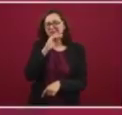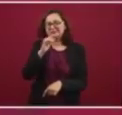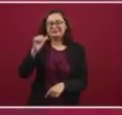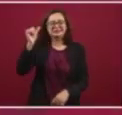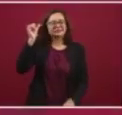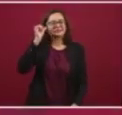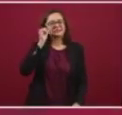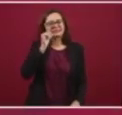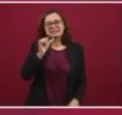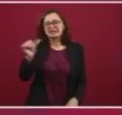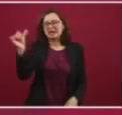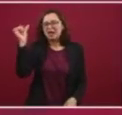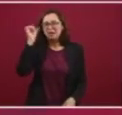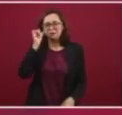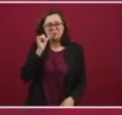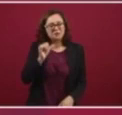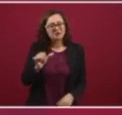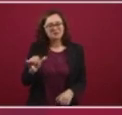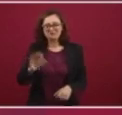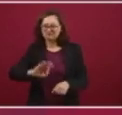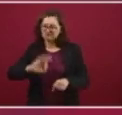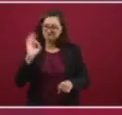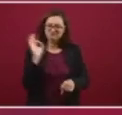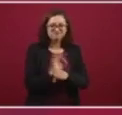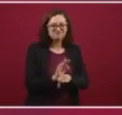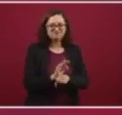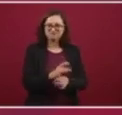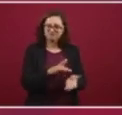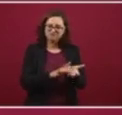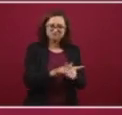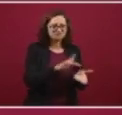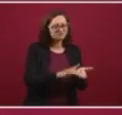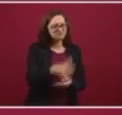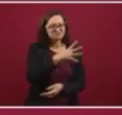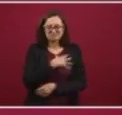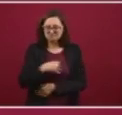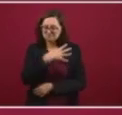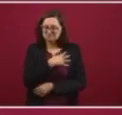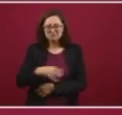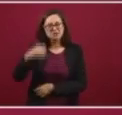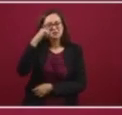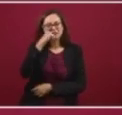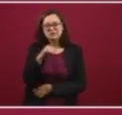siempre va a estar del lado de los hijos,